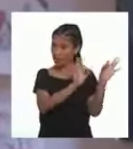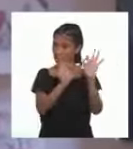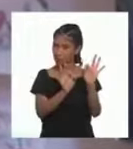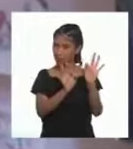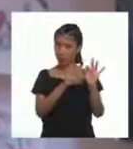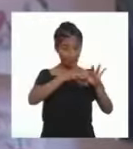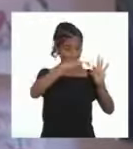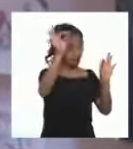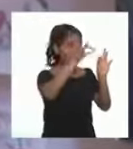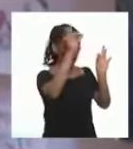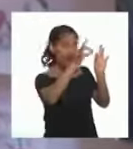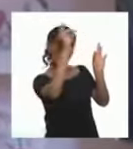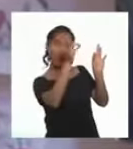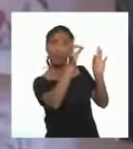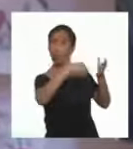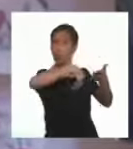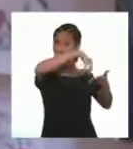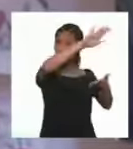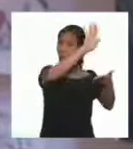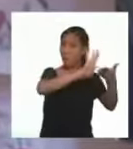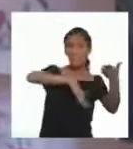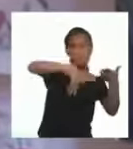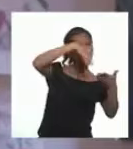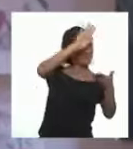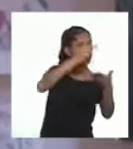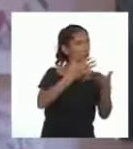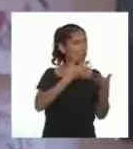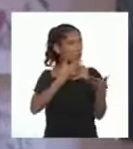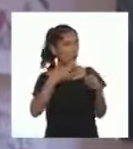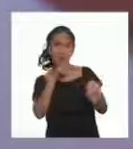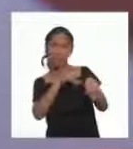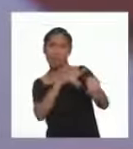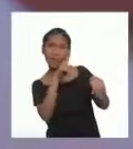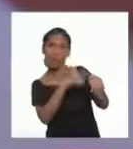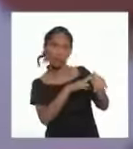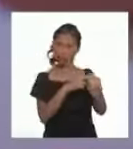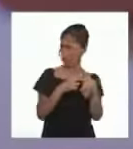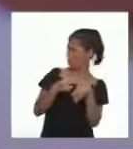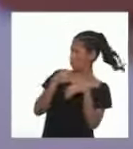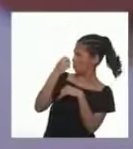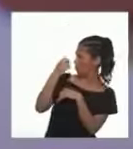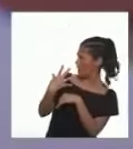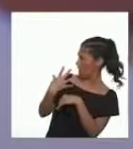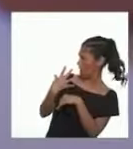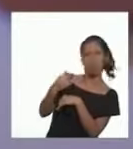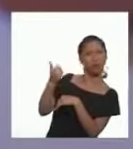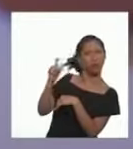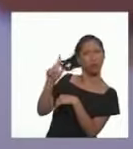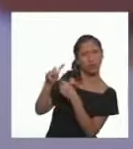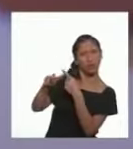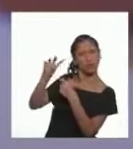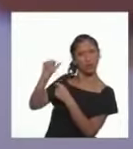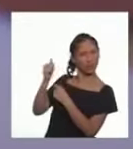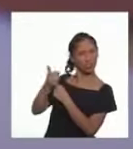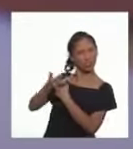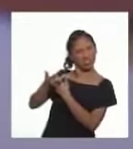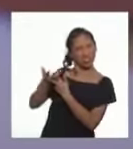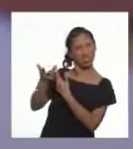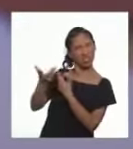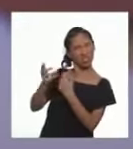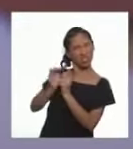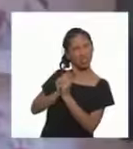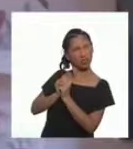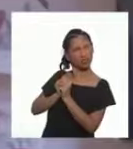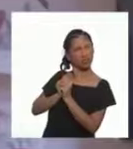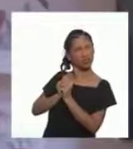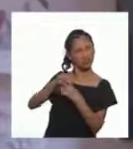tiñen la lana con colorantes naturales. ¡Es una maravilla! ¡Wow! ¡Alexa! ¿Y qué es